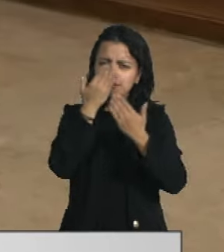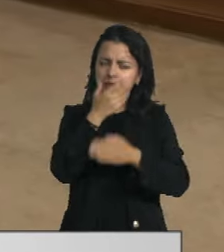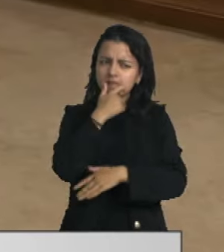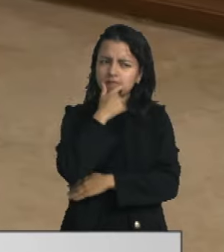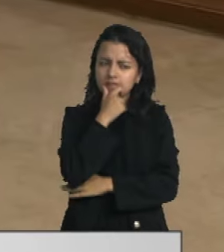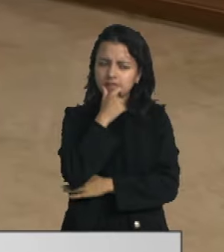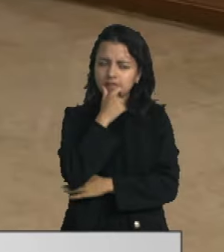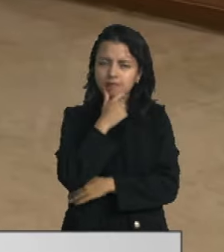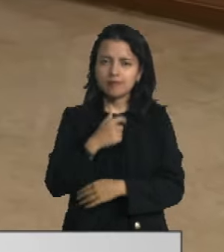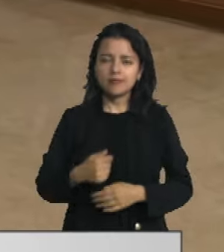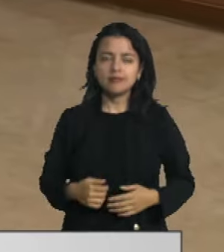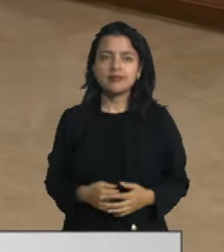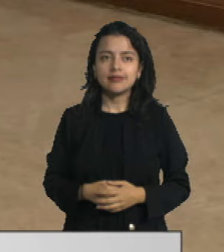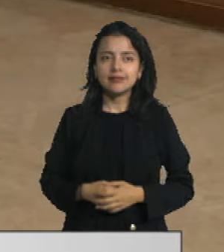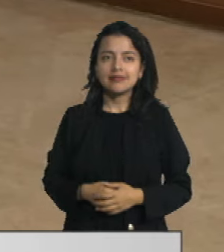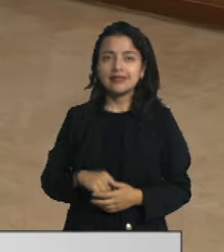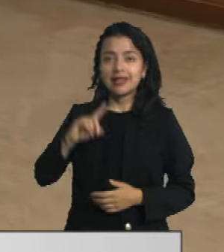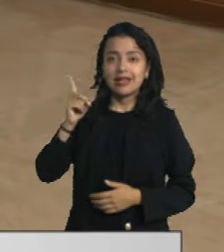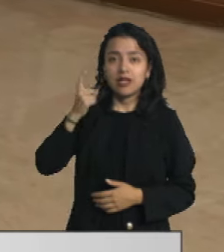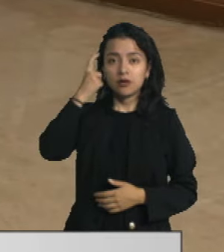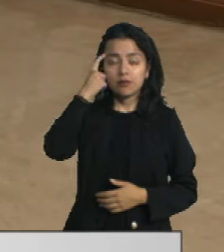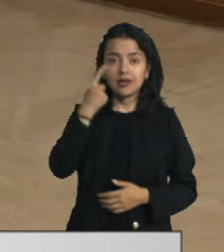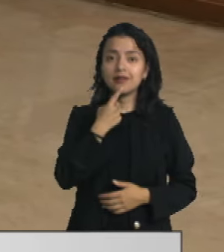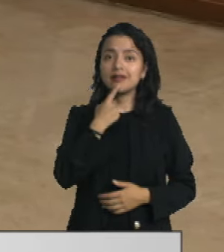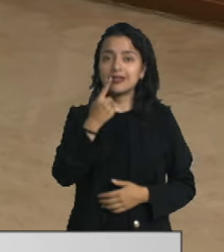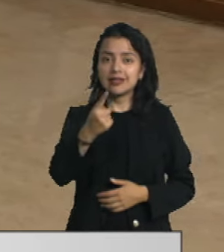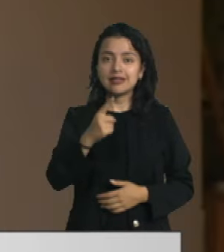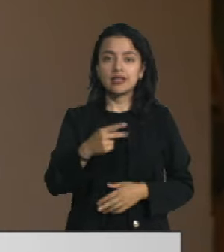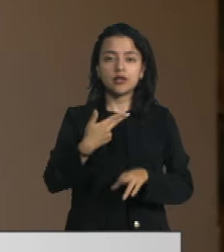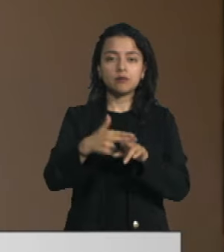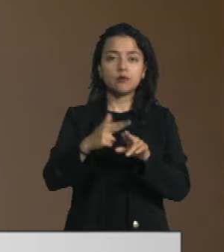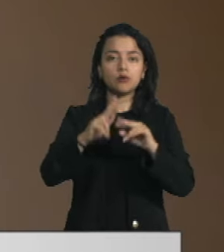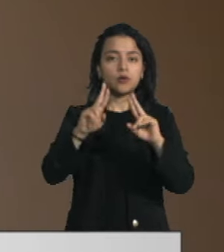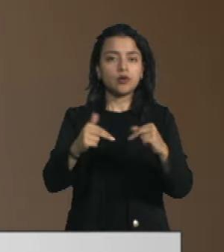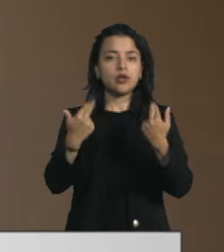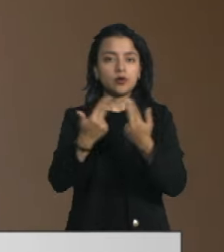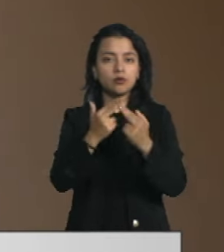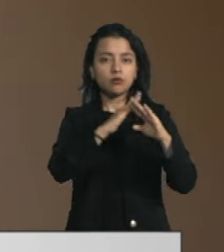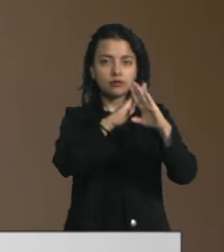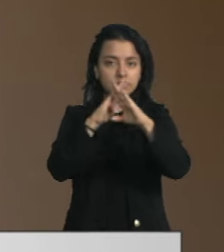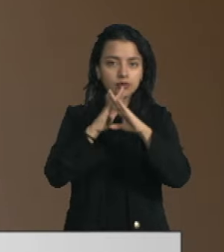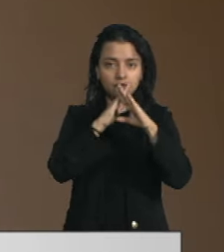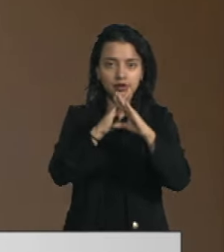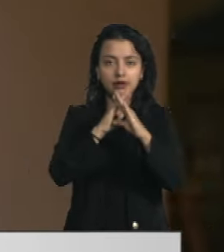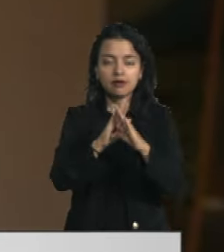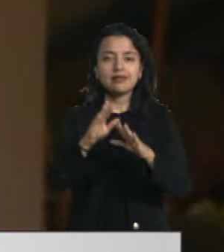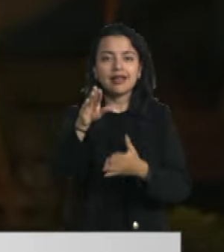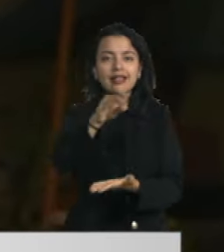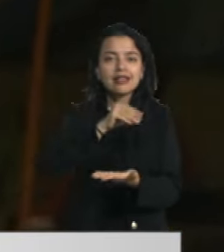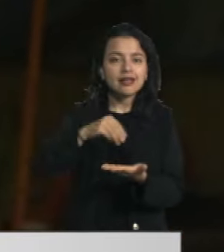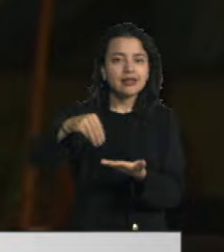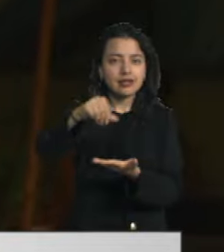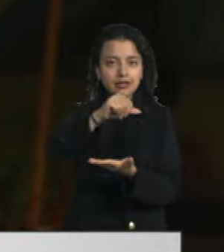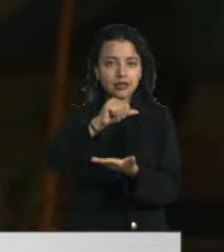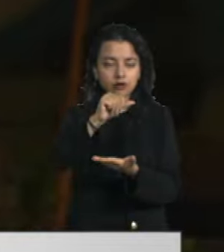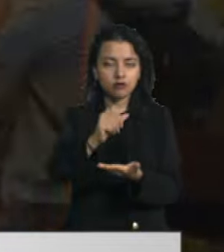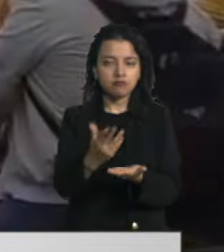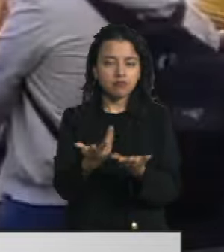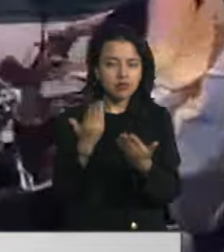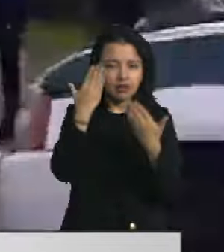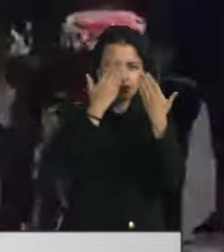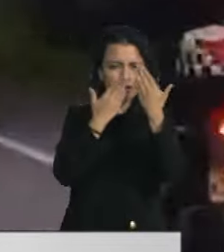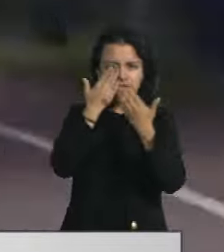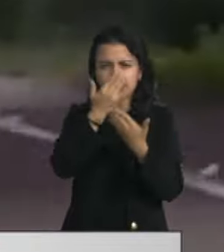dimensión. El gobernador anunció una reunión de seguridad del departamento para analizar estas